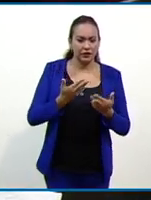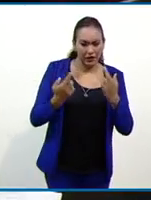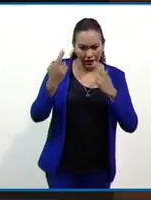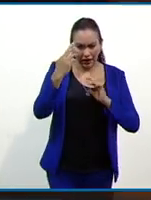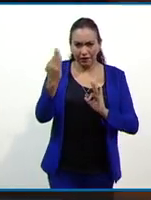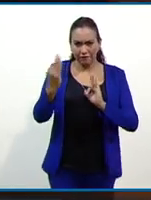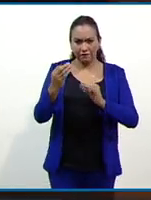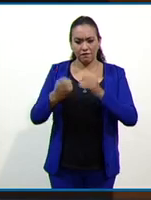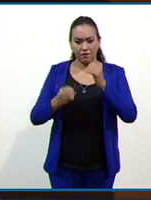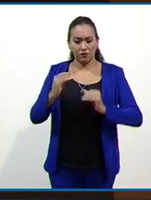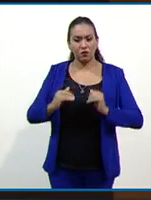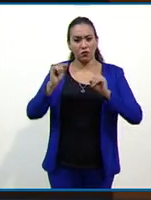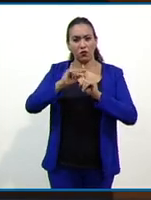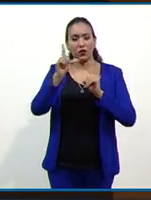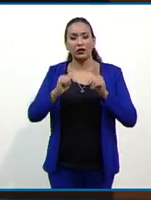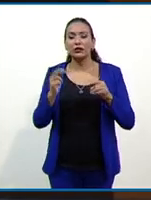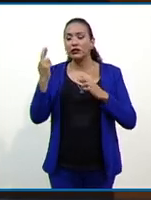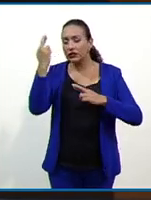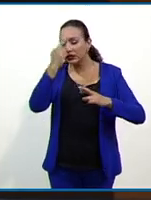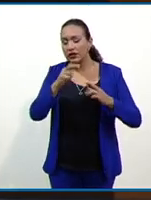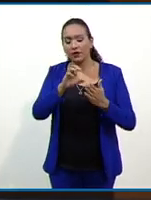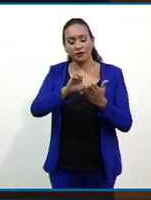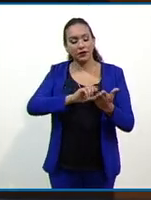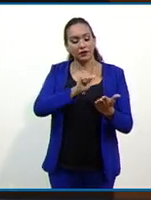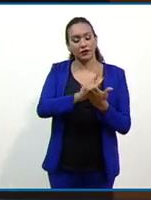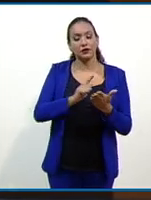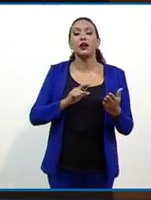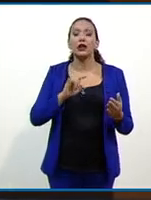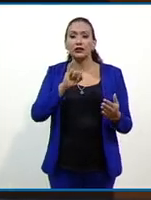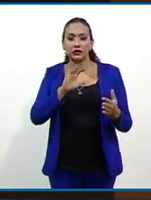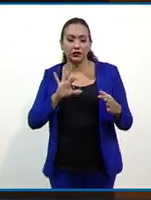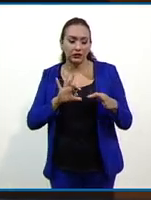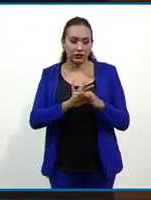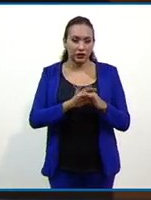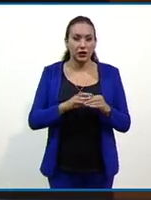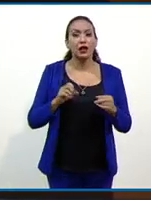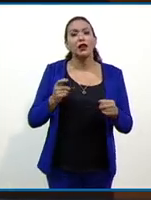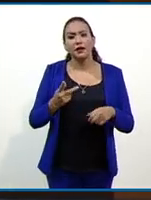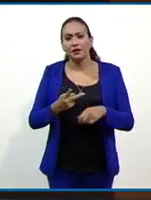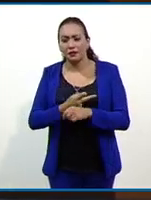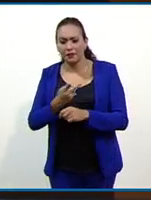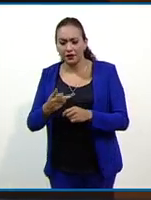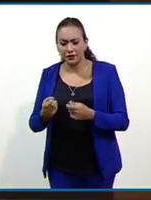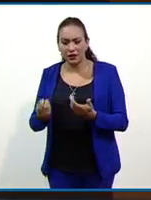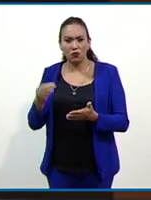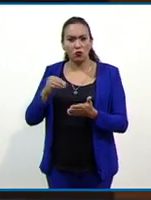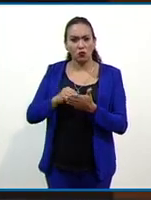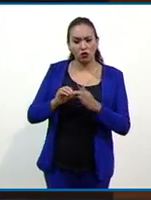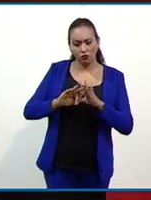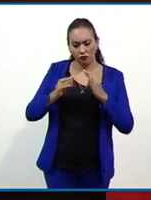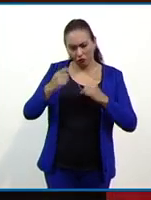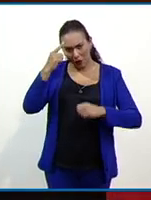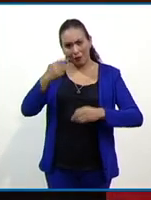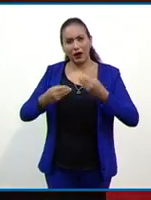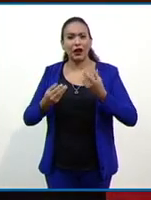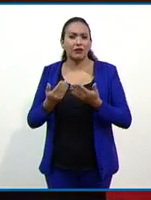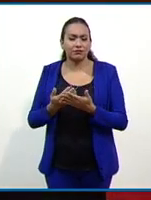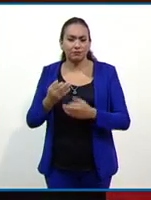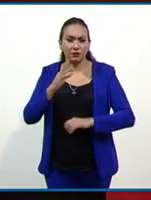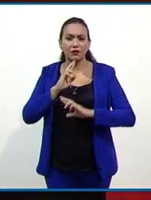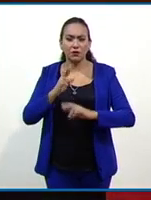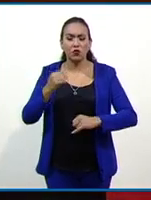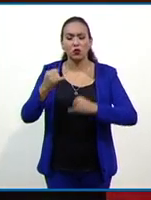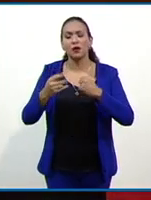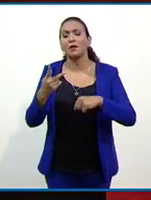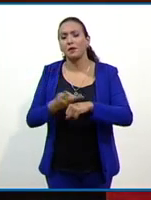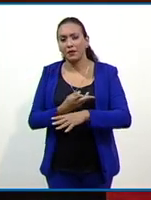Corte sobre la revisión de la constitucionalidad de la reforma al Poder Judicial y el establecimiento de medidas cautelares. Primero, por mayoría de